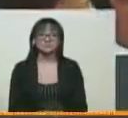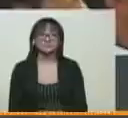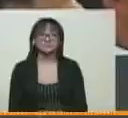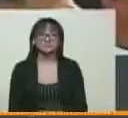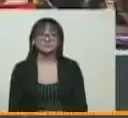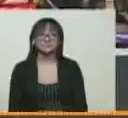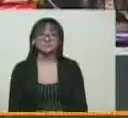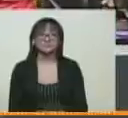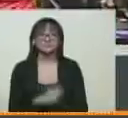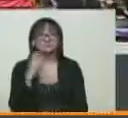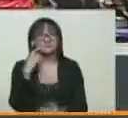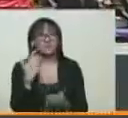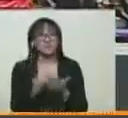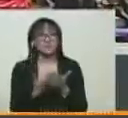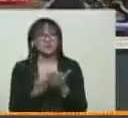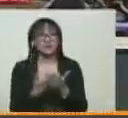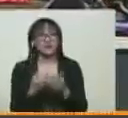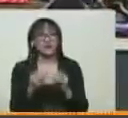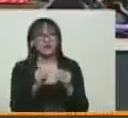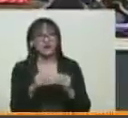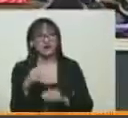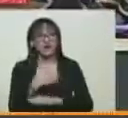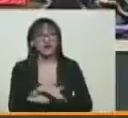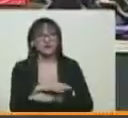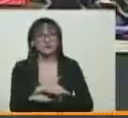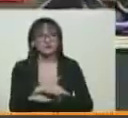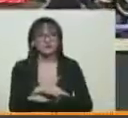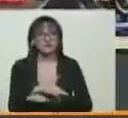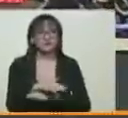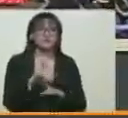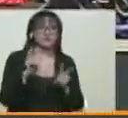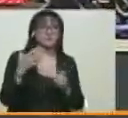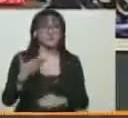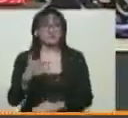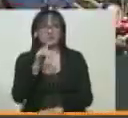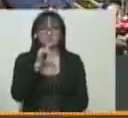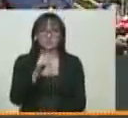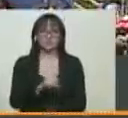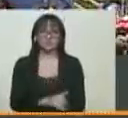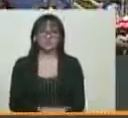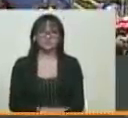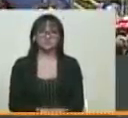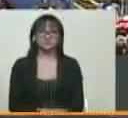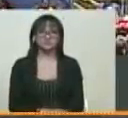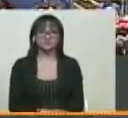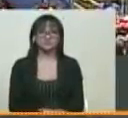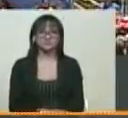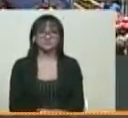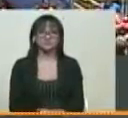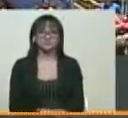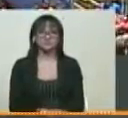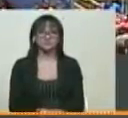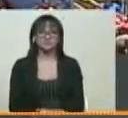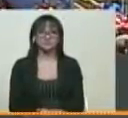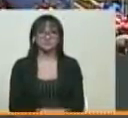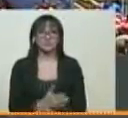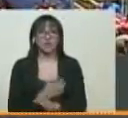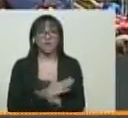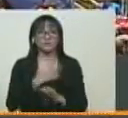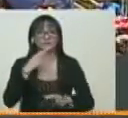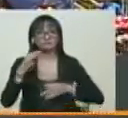Plantea tú el tema de la carretera. Yo quiero que él le plantee a ustedes un tema importante que venía